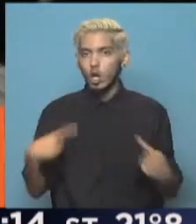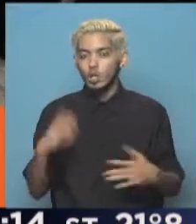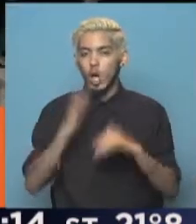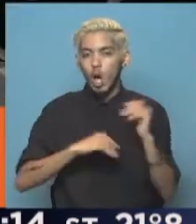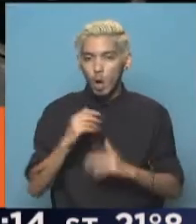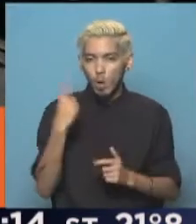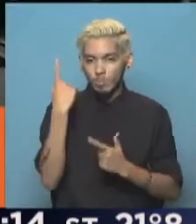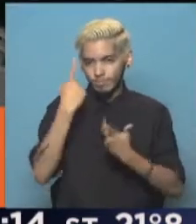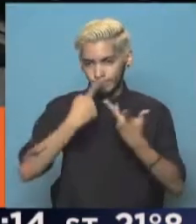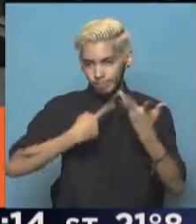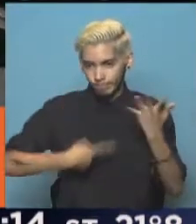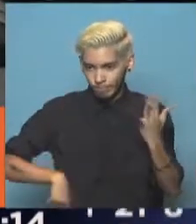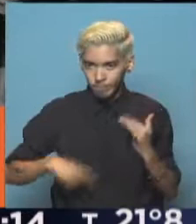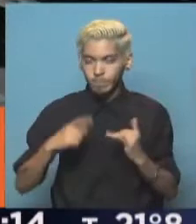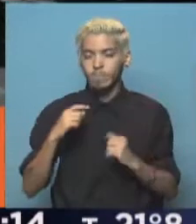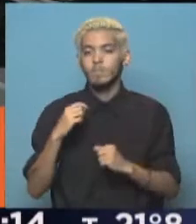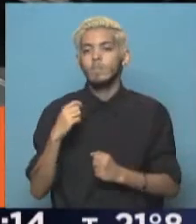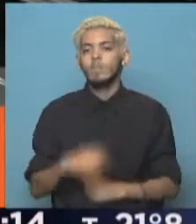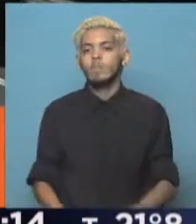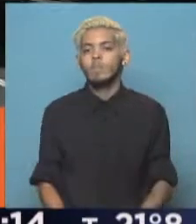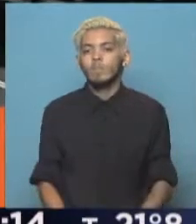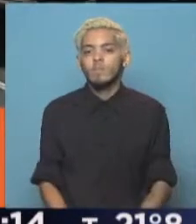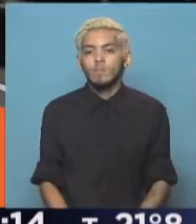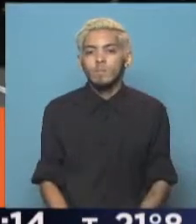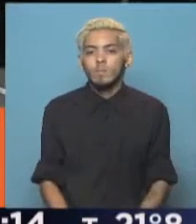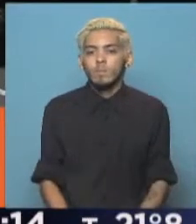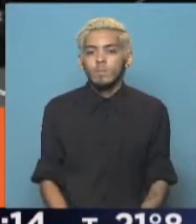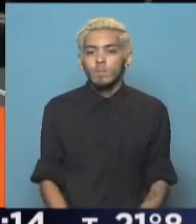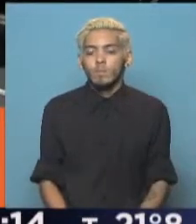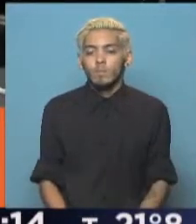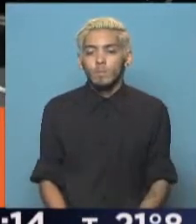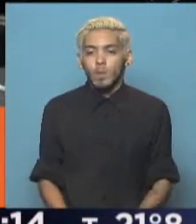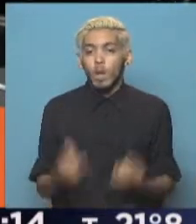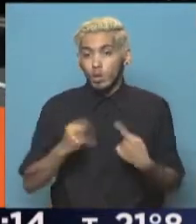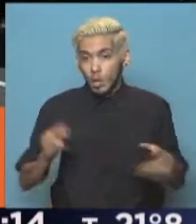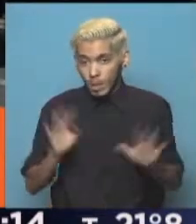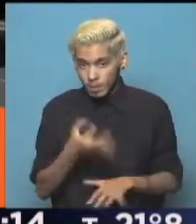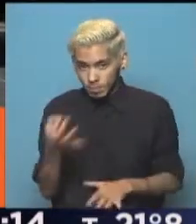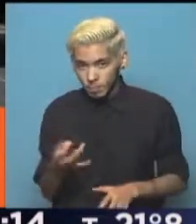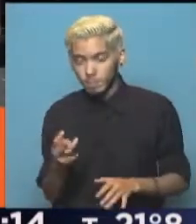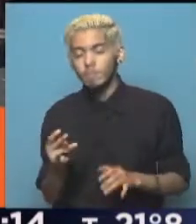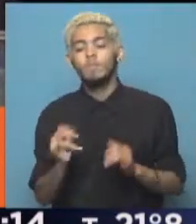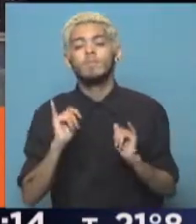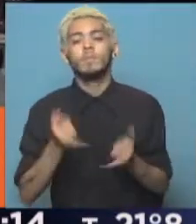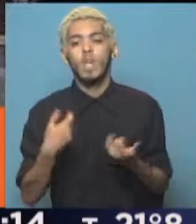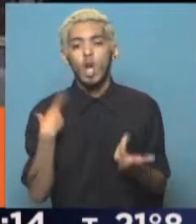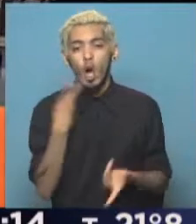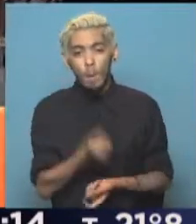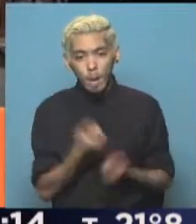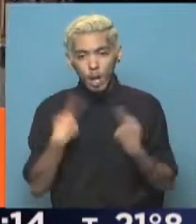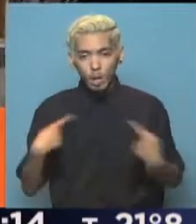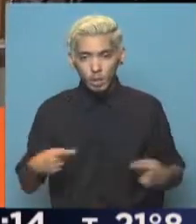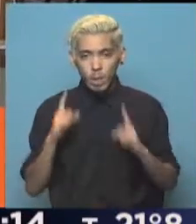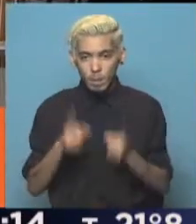cobrarle a miembros tura darle una mano de pintura local ese tipo de cuestiones totalmente si comprar mercadería también también